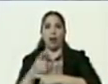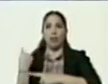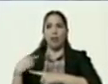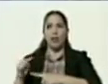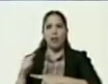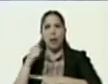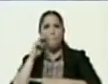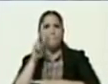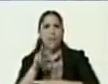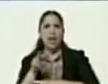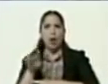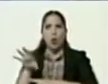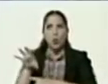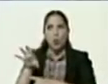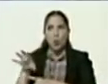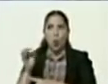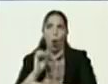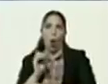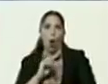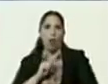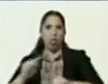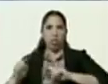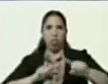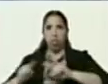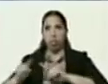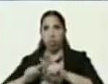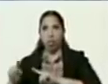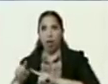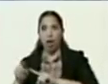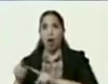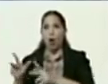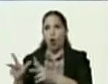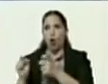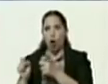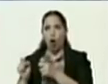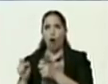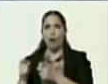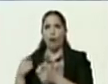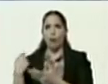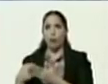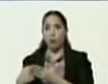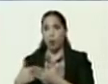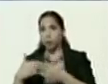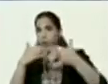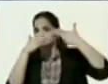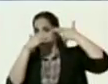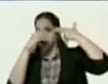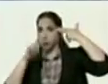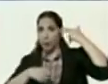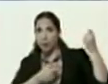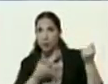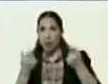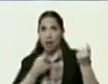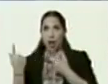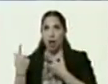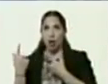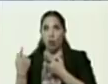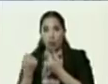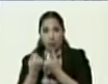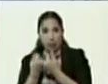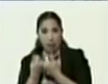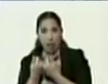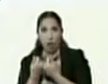ver con las extorsiones, con la vigeato, con el cobro de vacunas, con los secuestros, con el traslado de los dineros